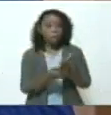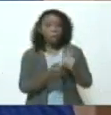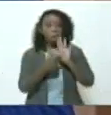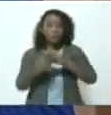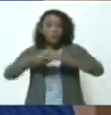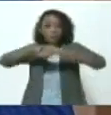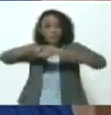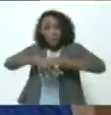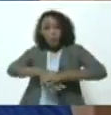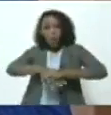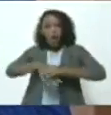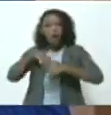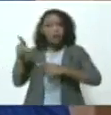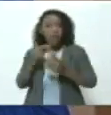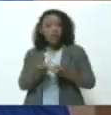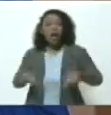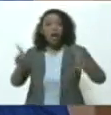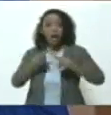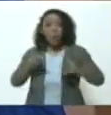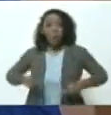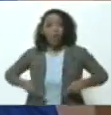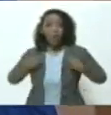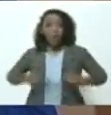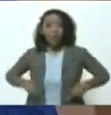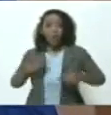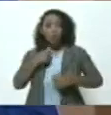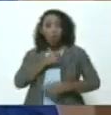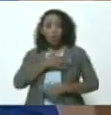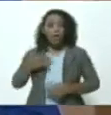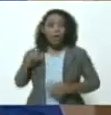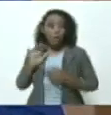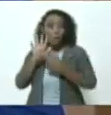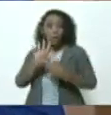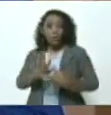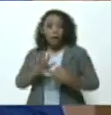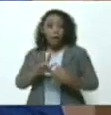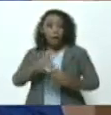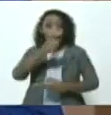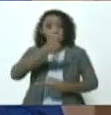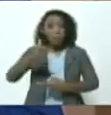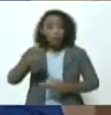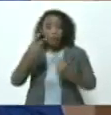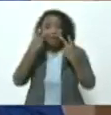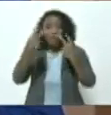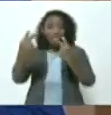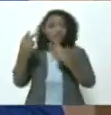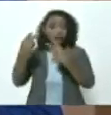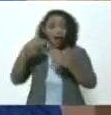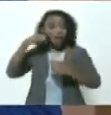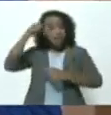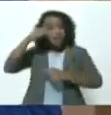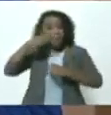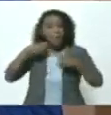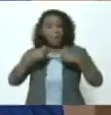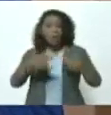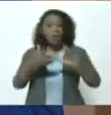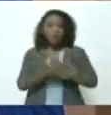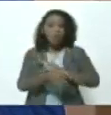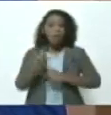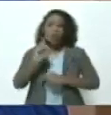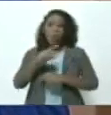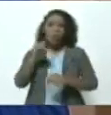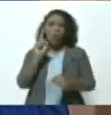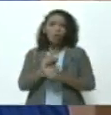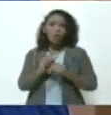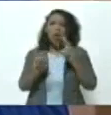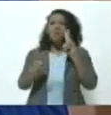raíces. Es el valor humano el que yo quiero resaltar, para que la gente cuando vea el estreno de esta serie no simplemente se